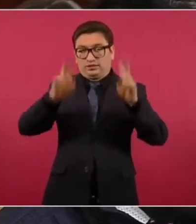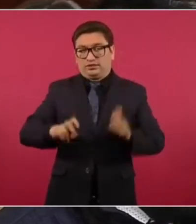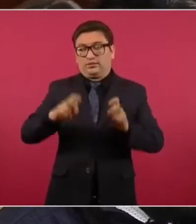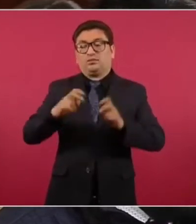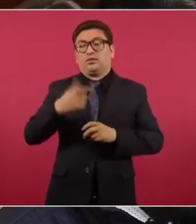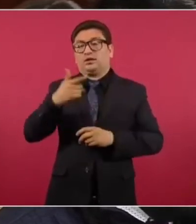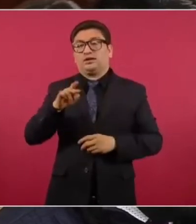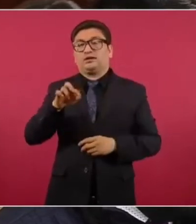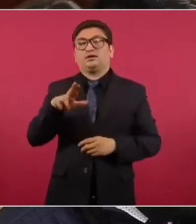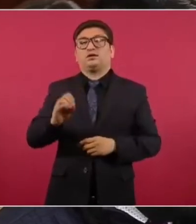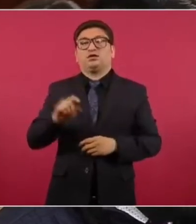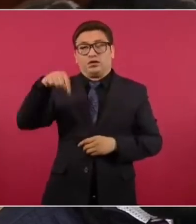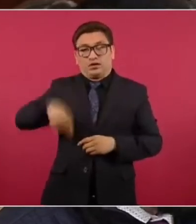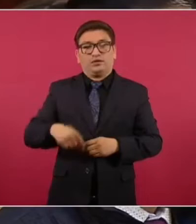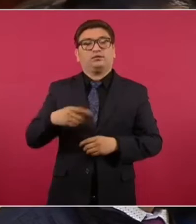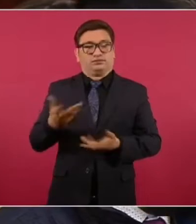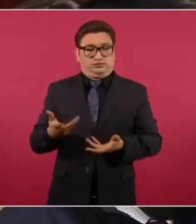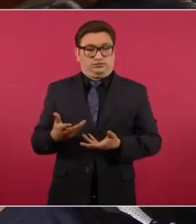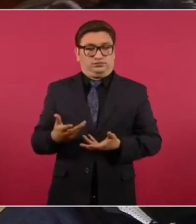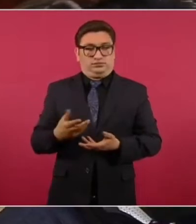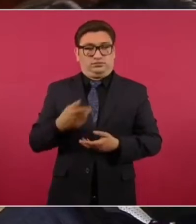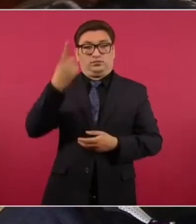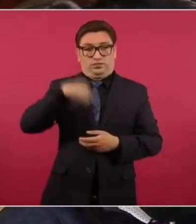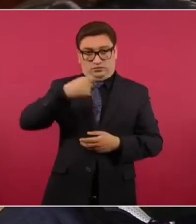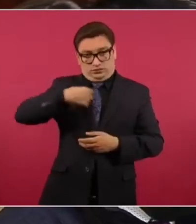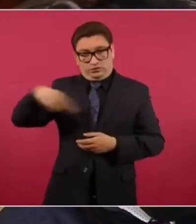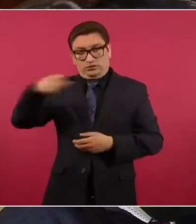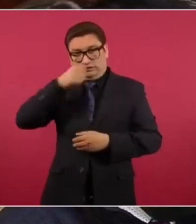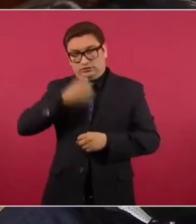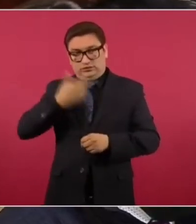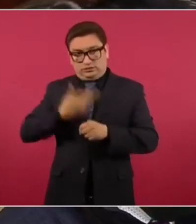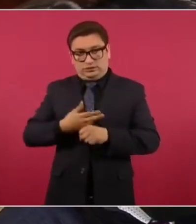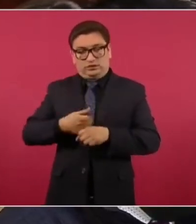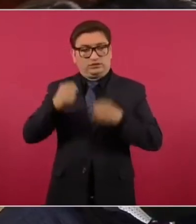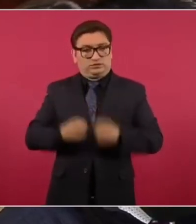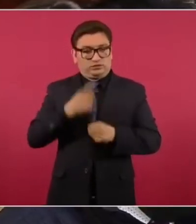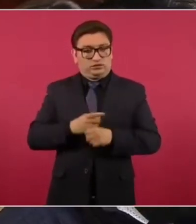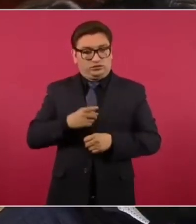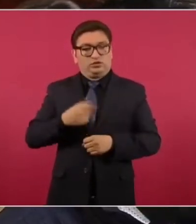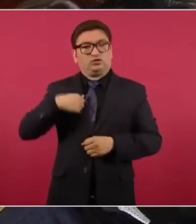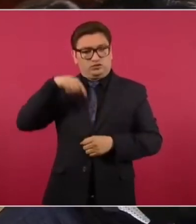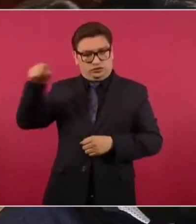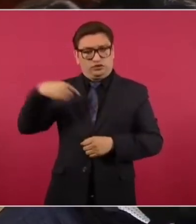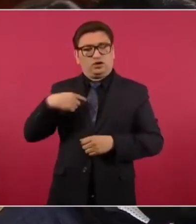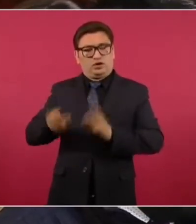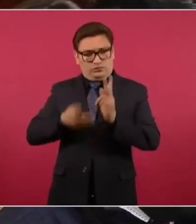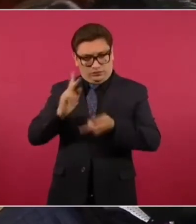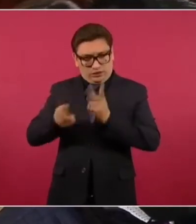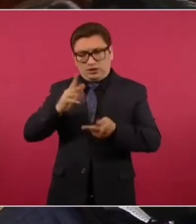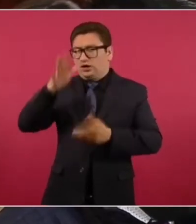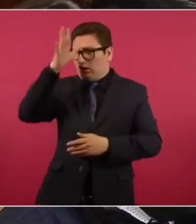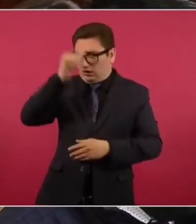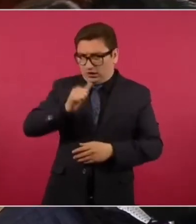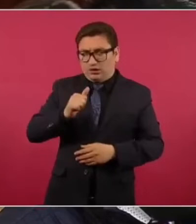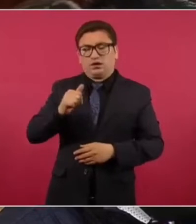aquí. Me envió con la secretaria de Seguridad aunque platicamos, acordamos